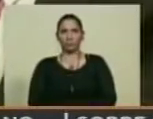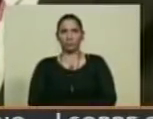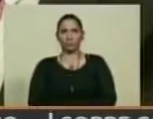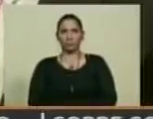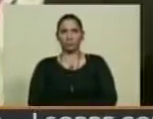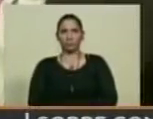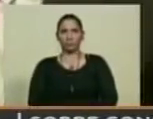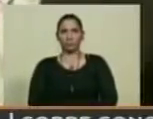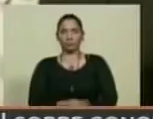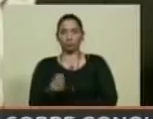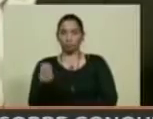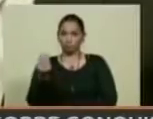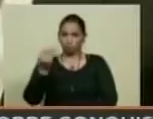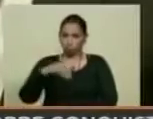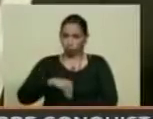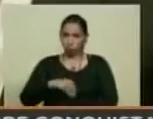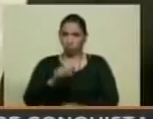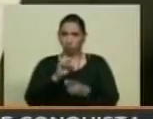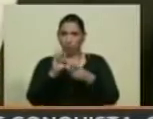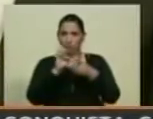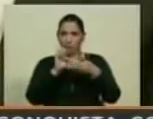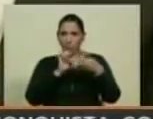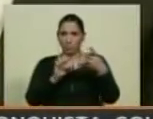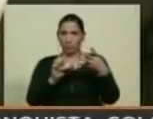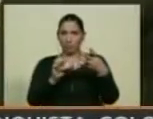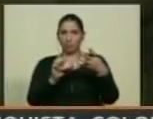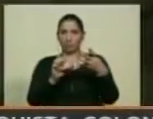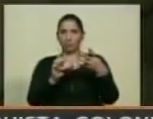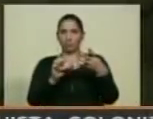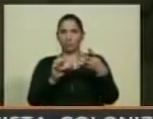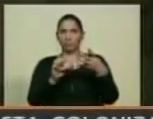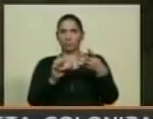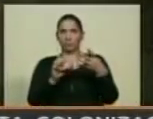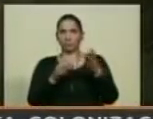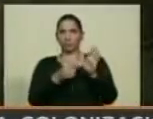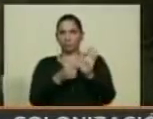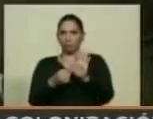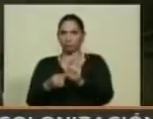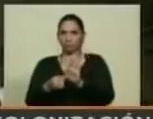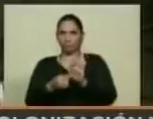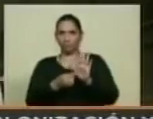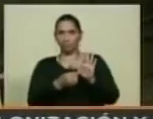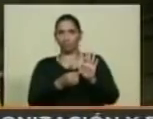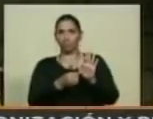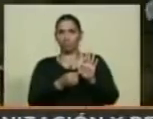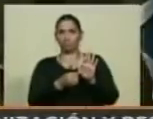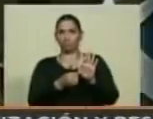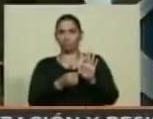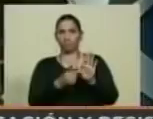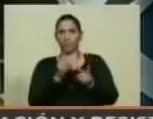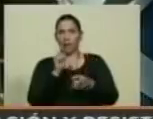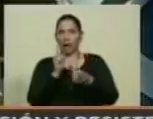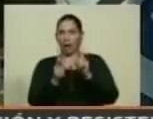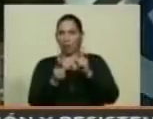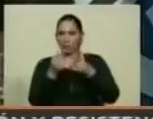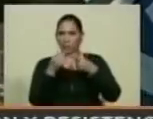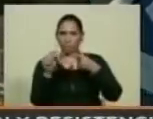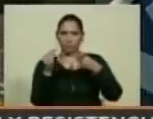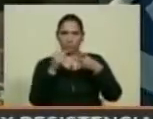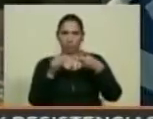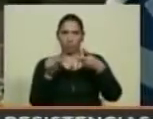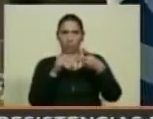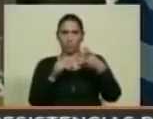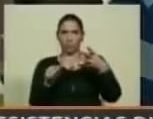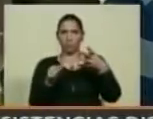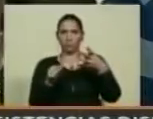Puedo agregar a estos elementos que estoy aquí mostrando algunos detalles.